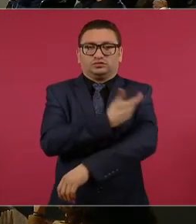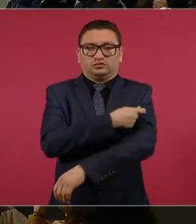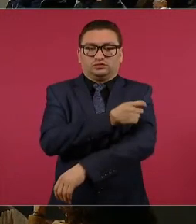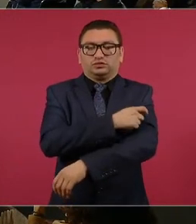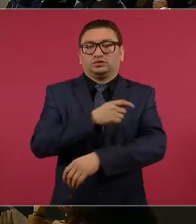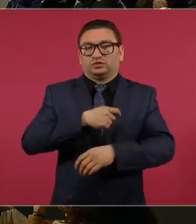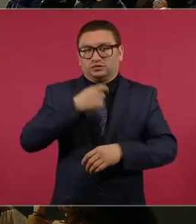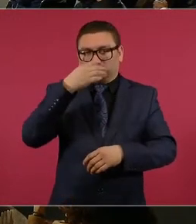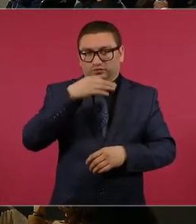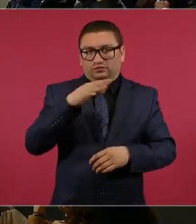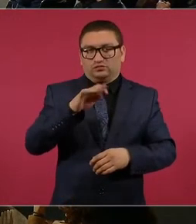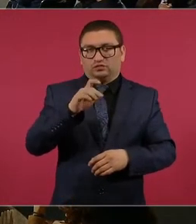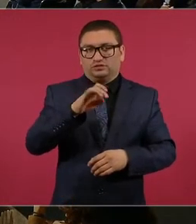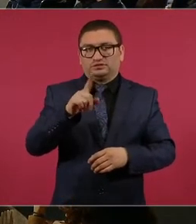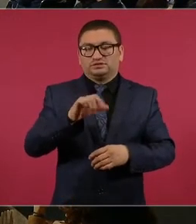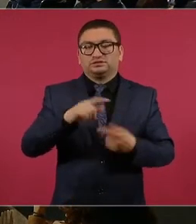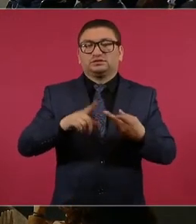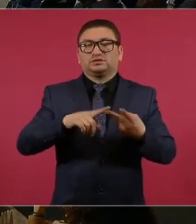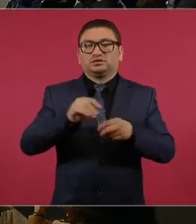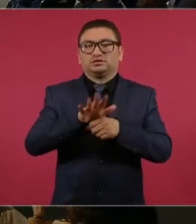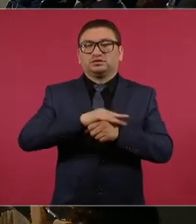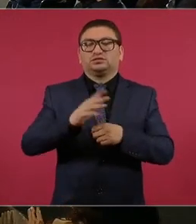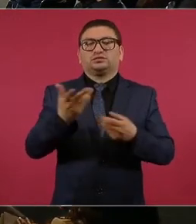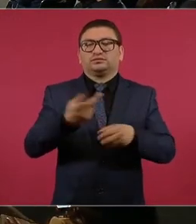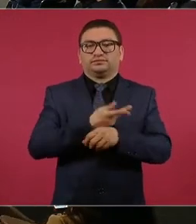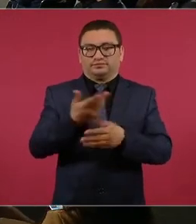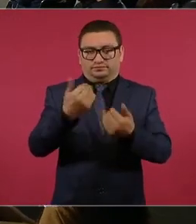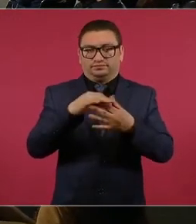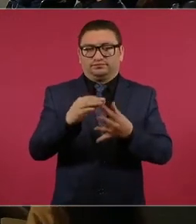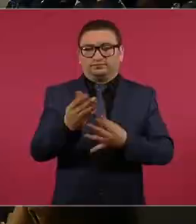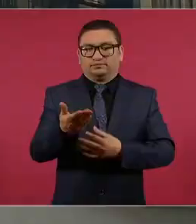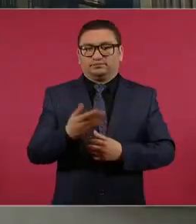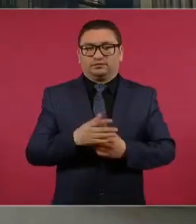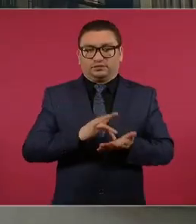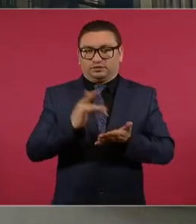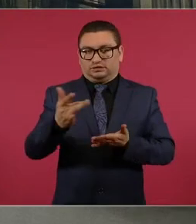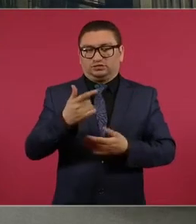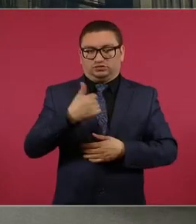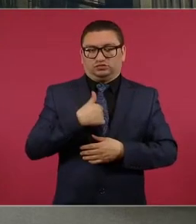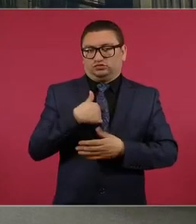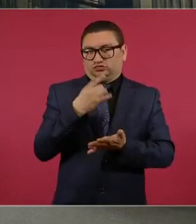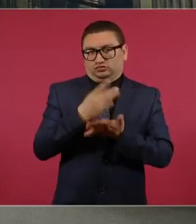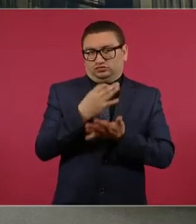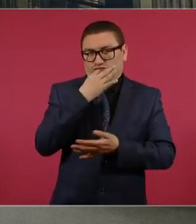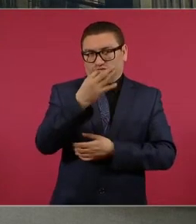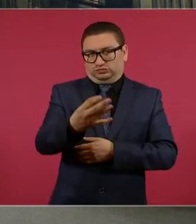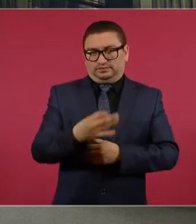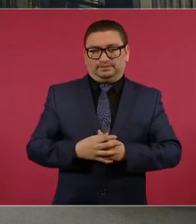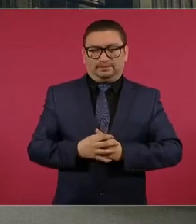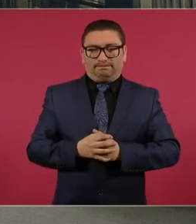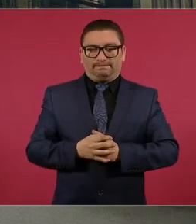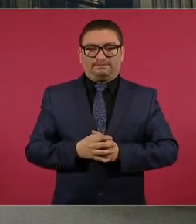y covid-19 gracias pues ustedes yo nada más decirles